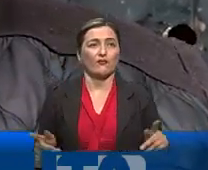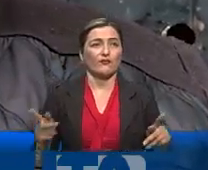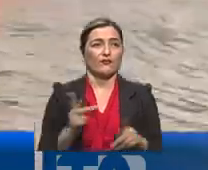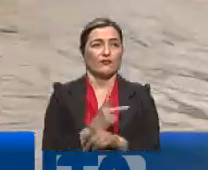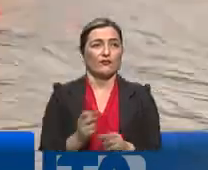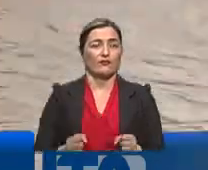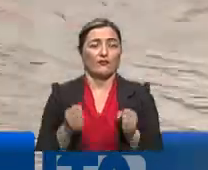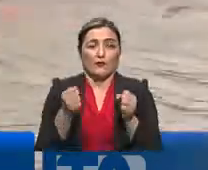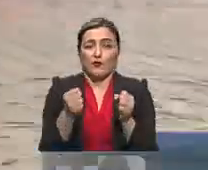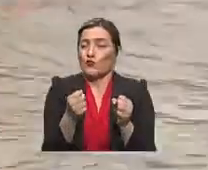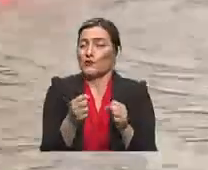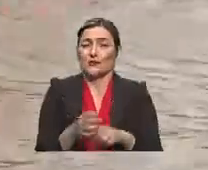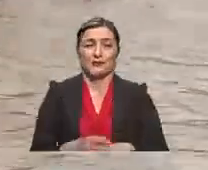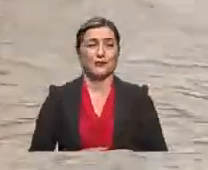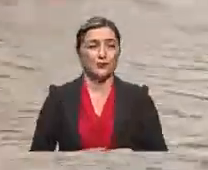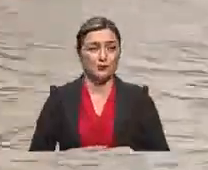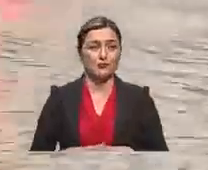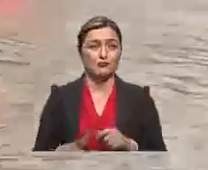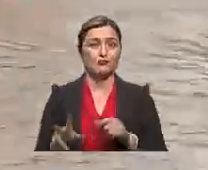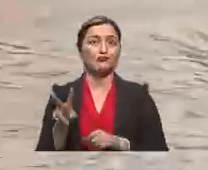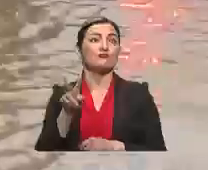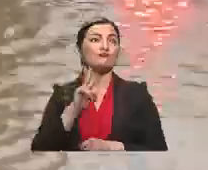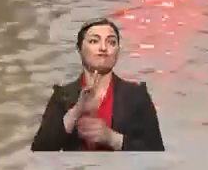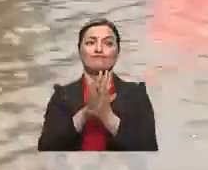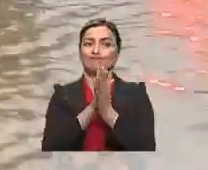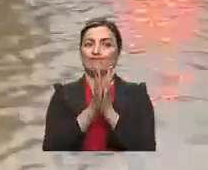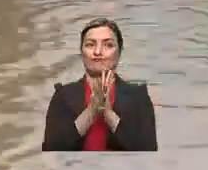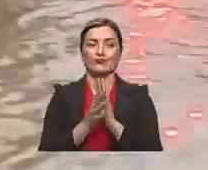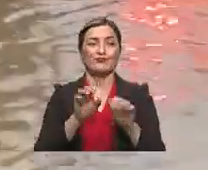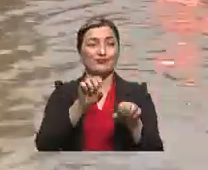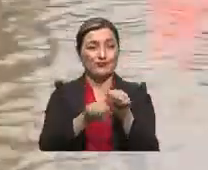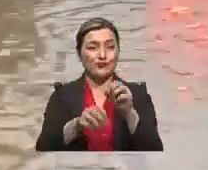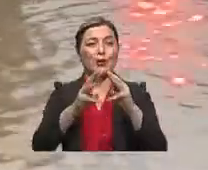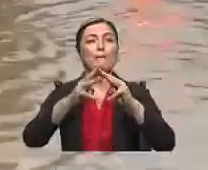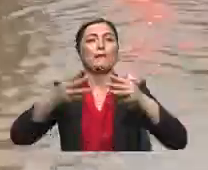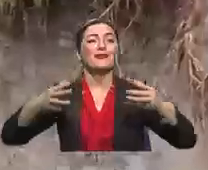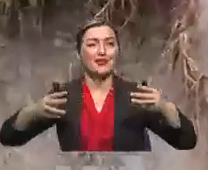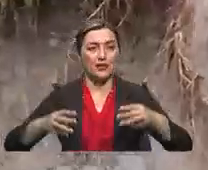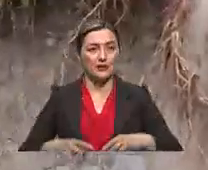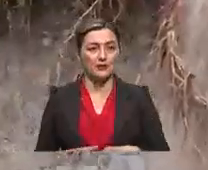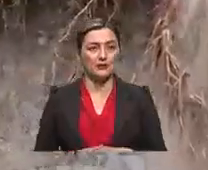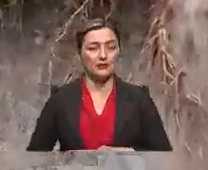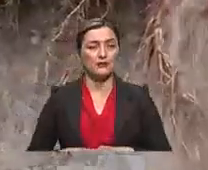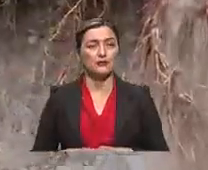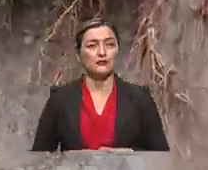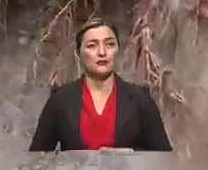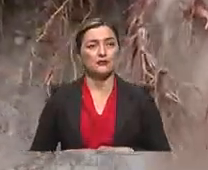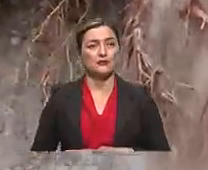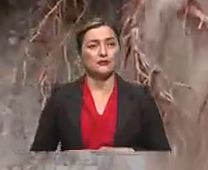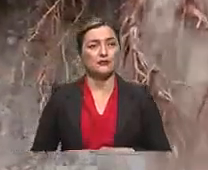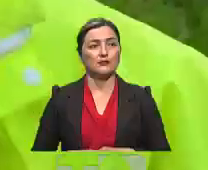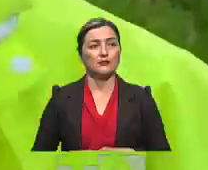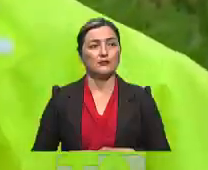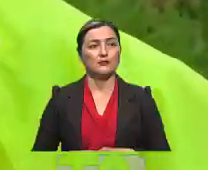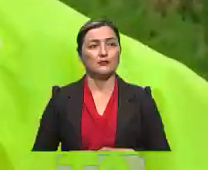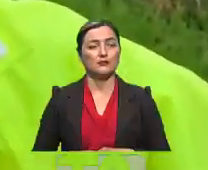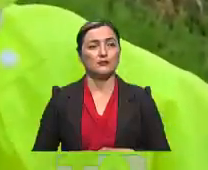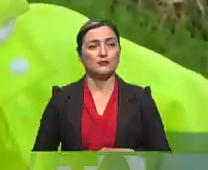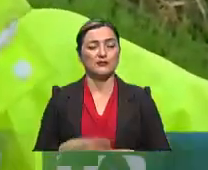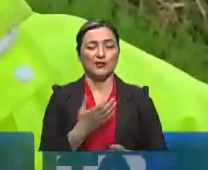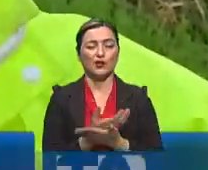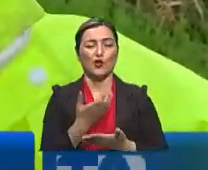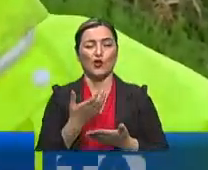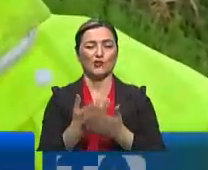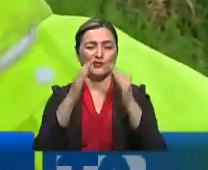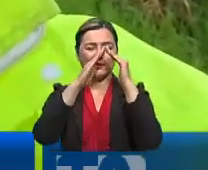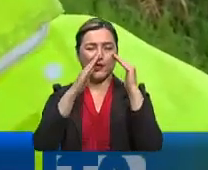fue fuertísima. No se registraron personas afectadas. Los daños son netamente materiales. Enseres, parte de